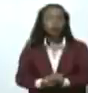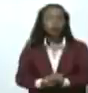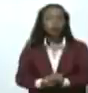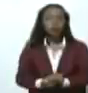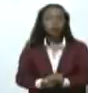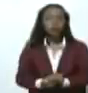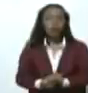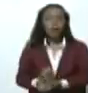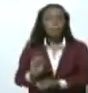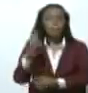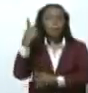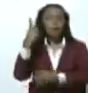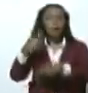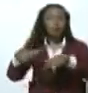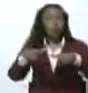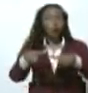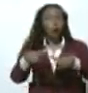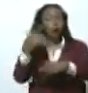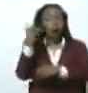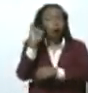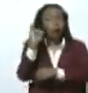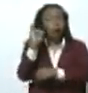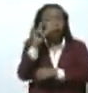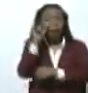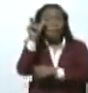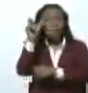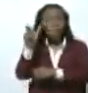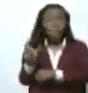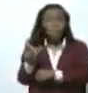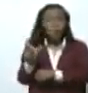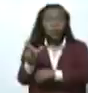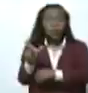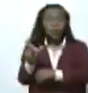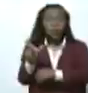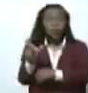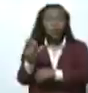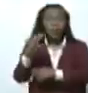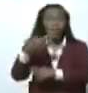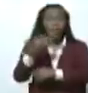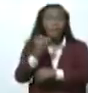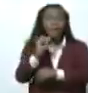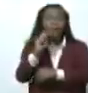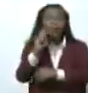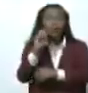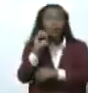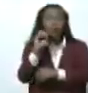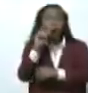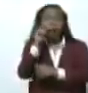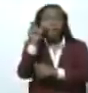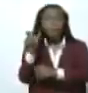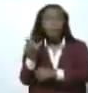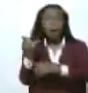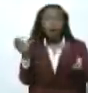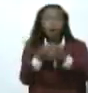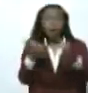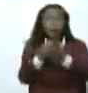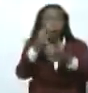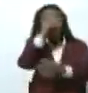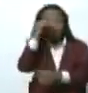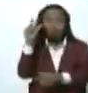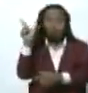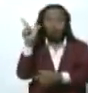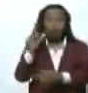En el primer lugar figura Gilberto Amílcar Pinto Blanco, Partido Socialista Unido